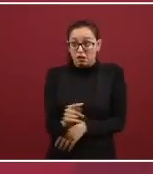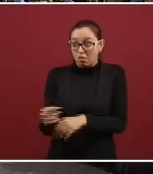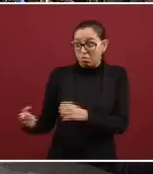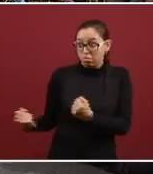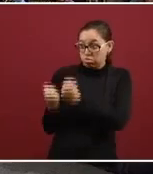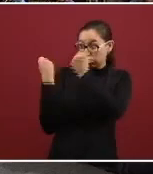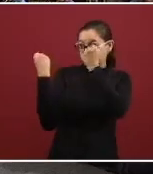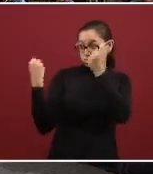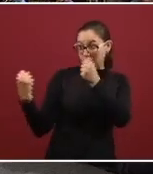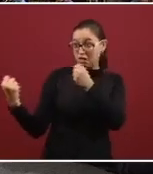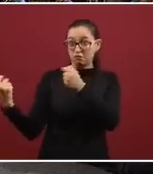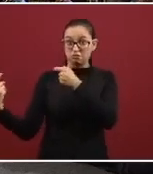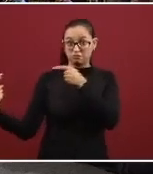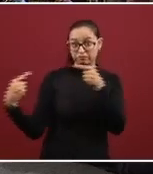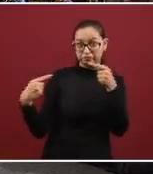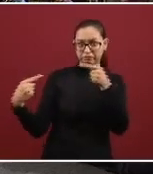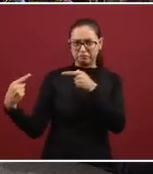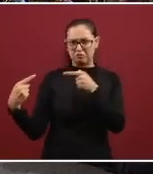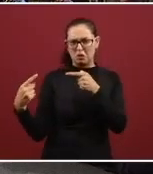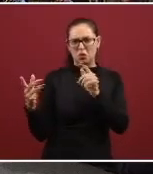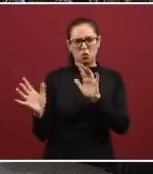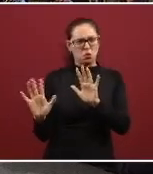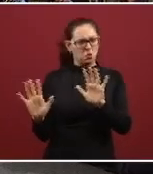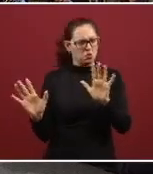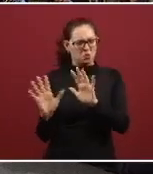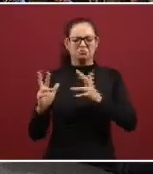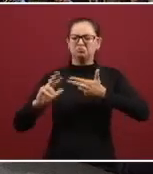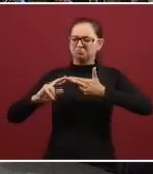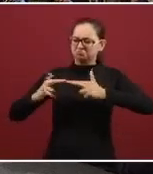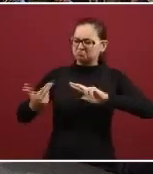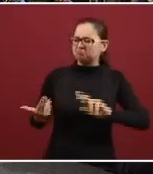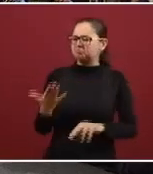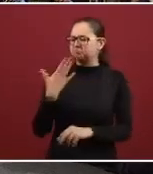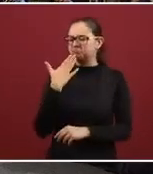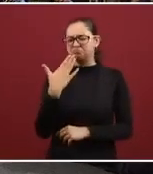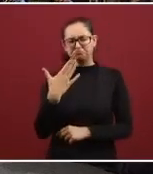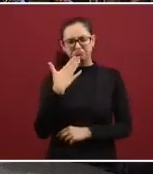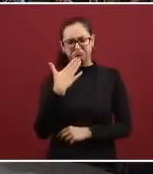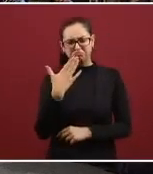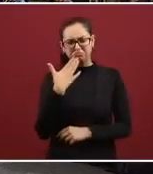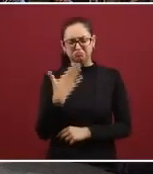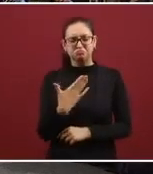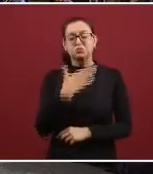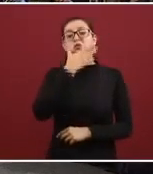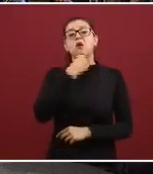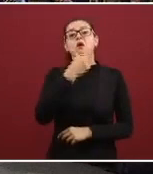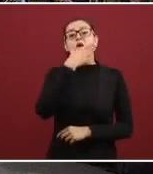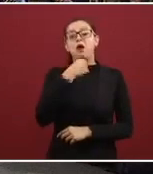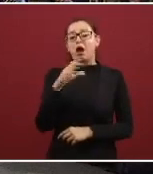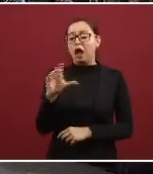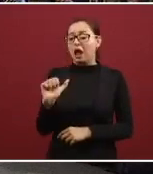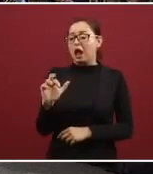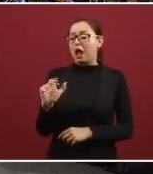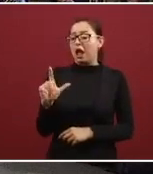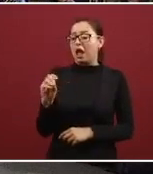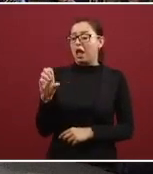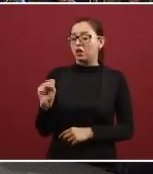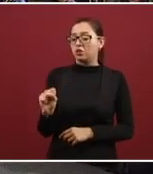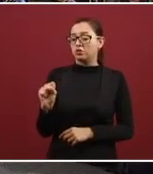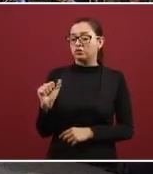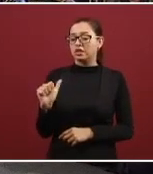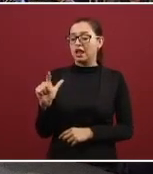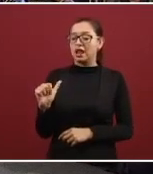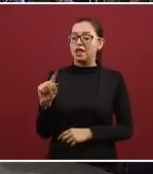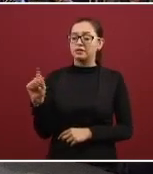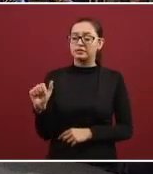de esa manera, es muy buena la relación. Y repito, Carlos Salazar es